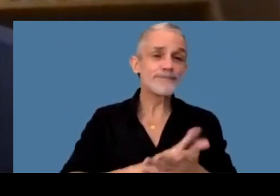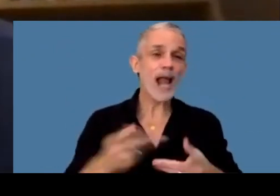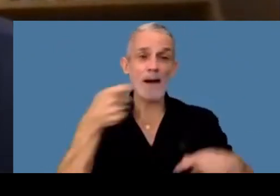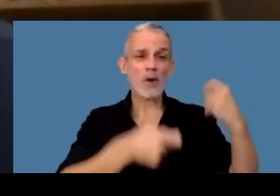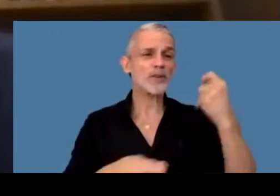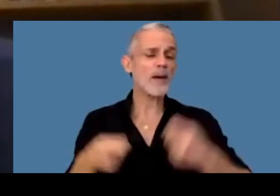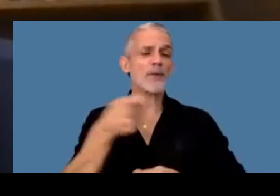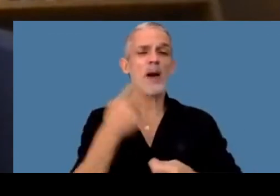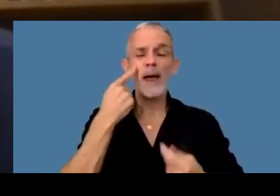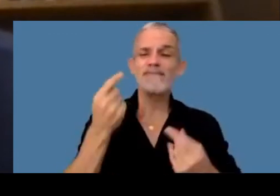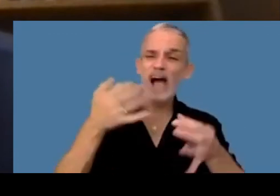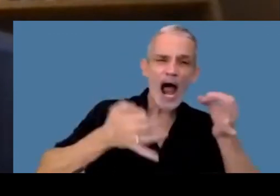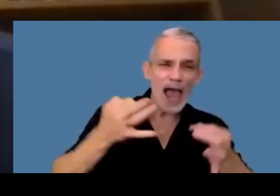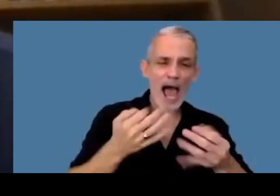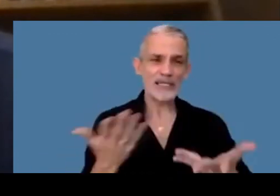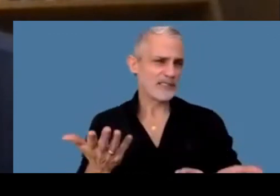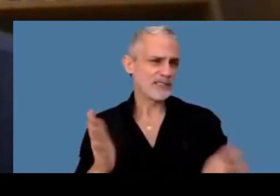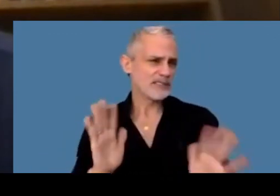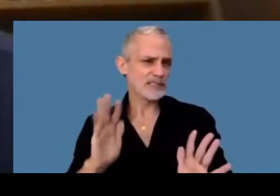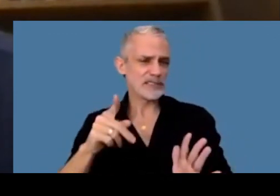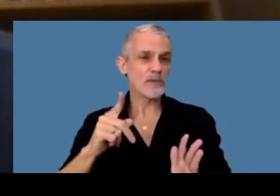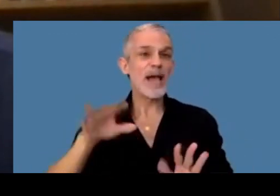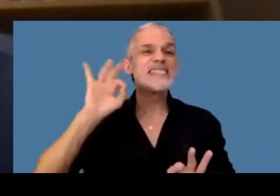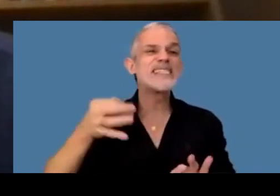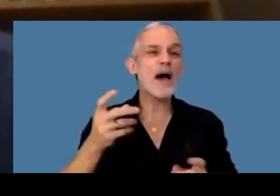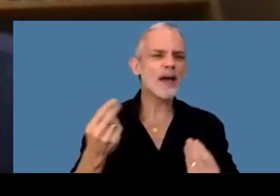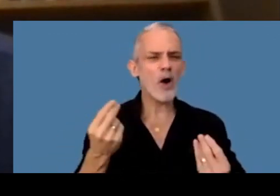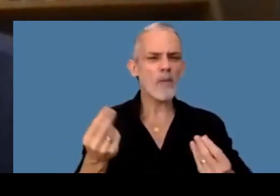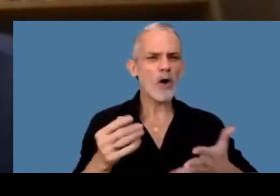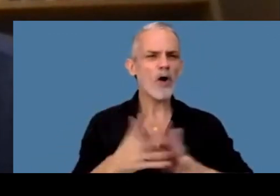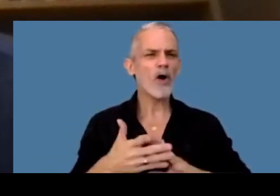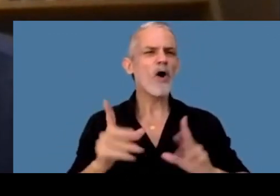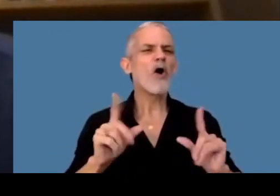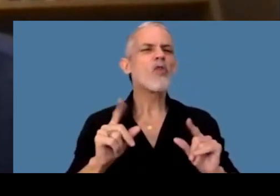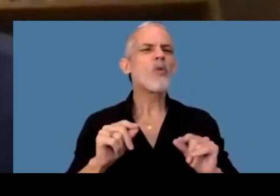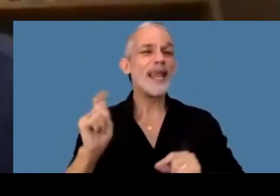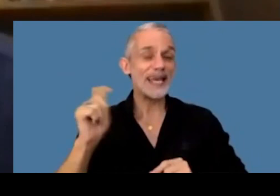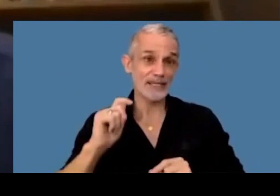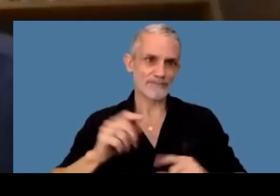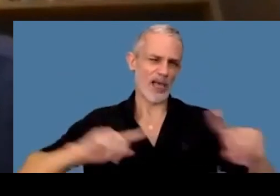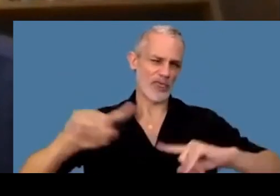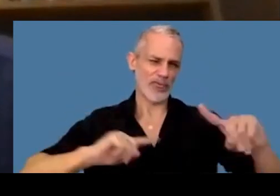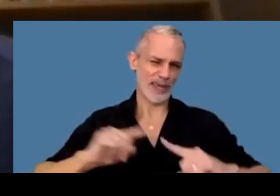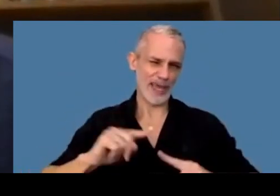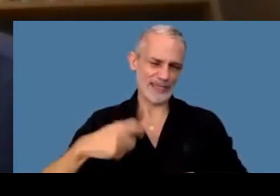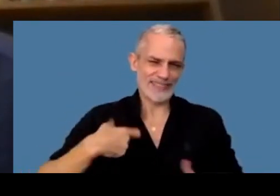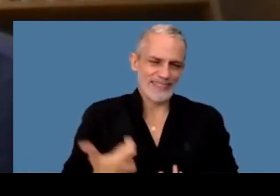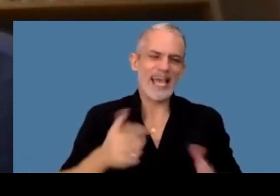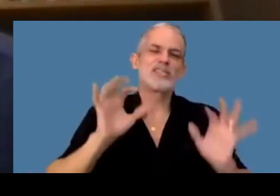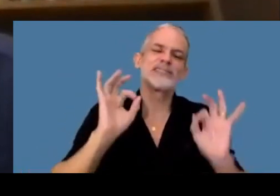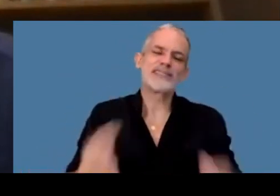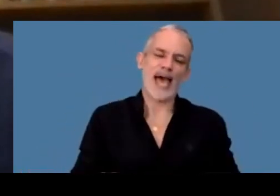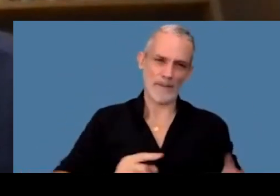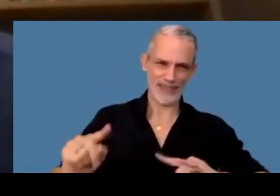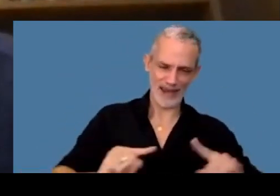debates y análisis, porque como digo yo siempre, los que saben dónde aprieta el zapato son los dirigentes y las dirigentes sindicales.